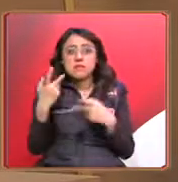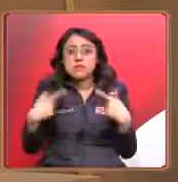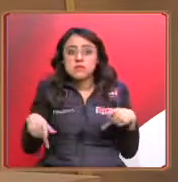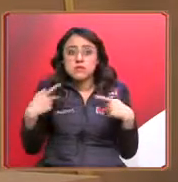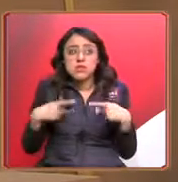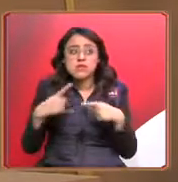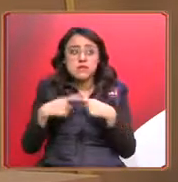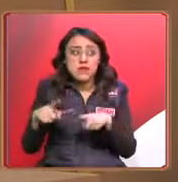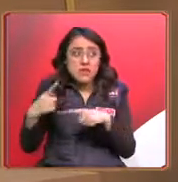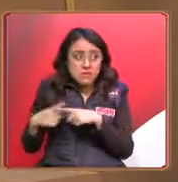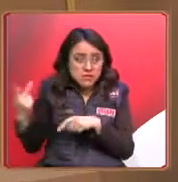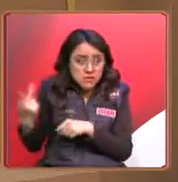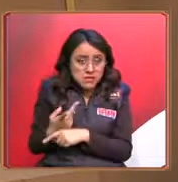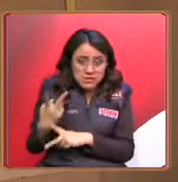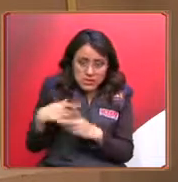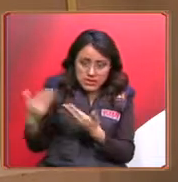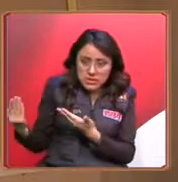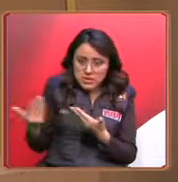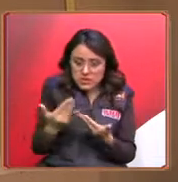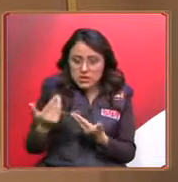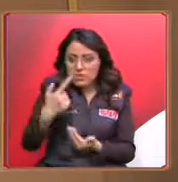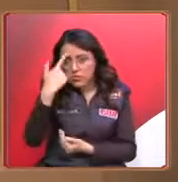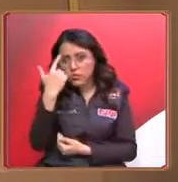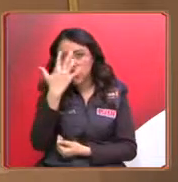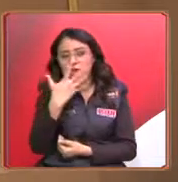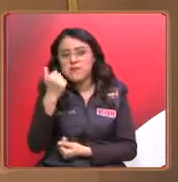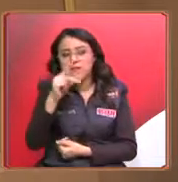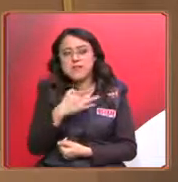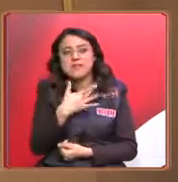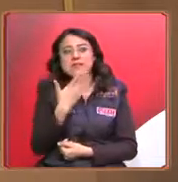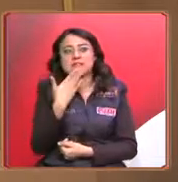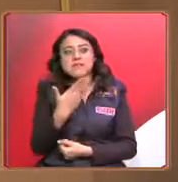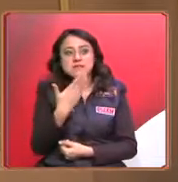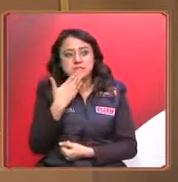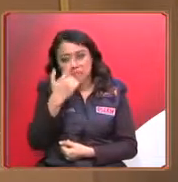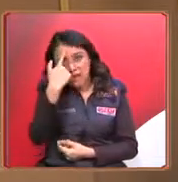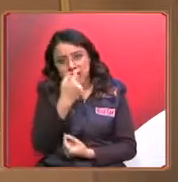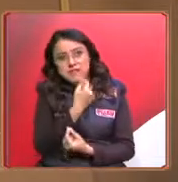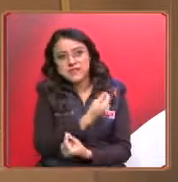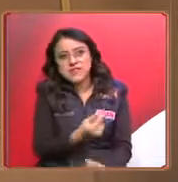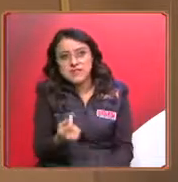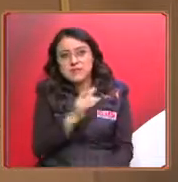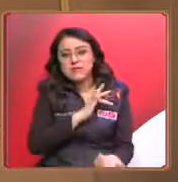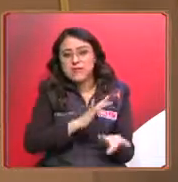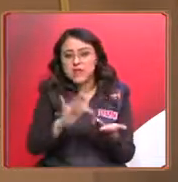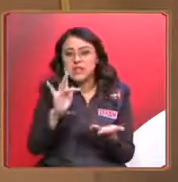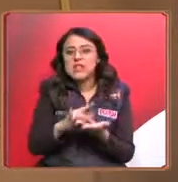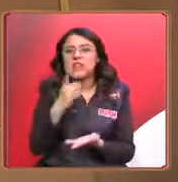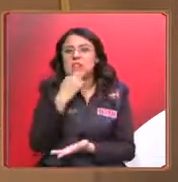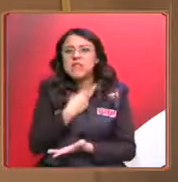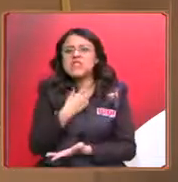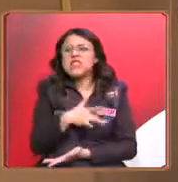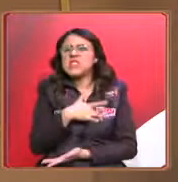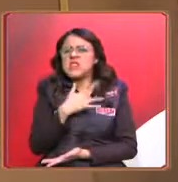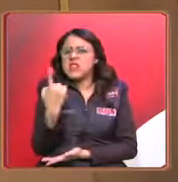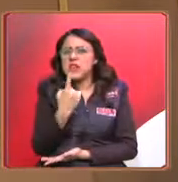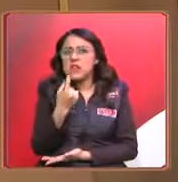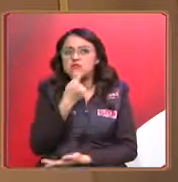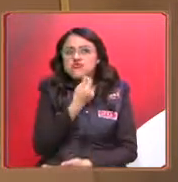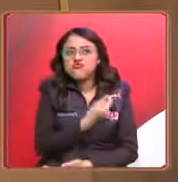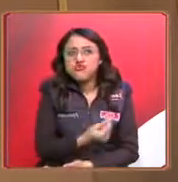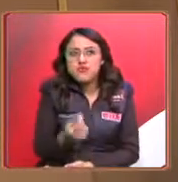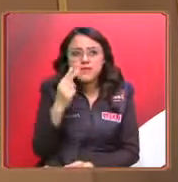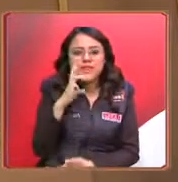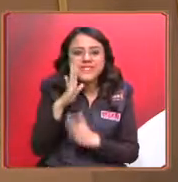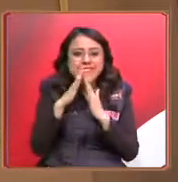sabe sobre esta gran causa, pues es un gran privilegio, un gran honor y para apoyar a los niños, por supuesto. ¿Qué sientes que los niños vean